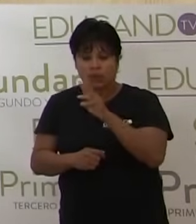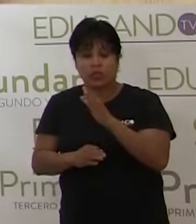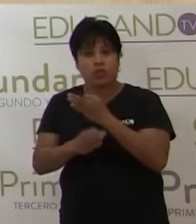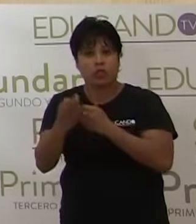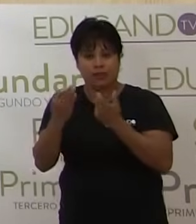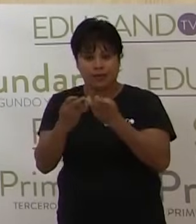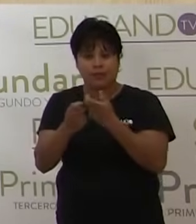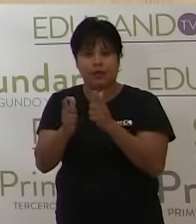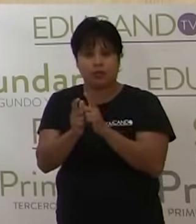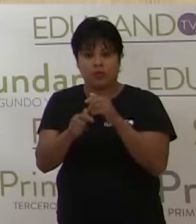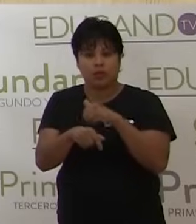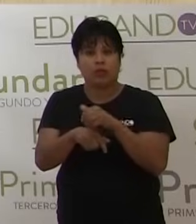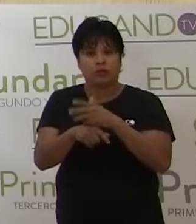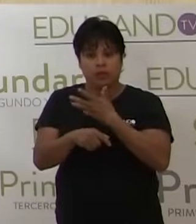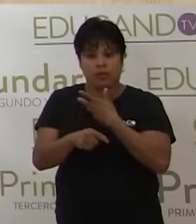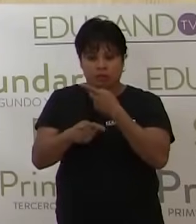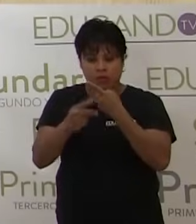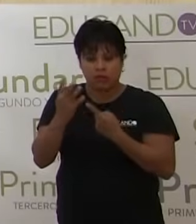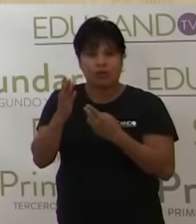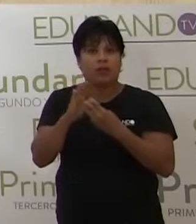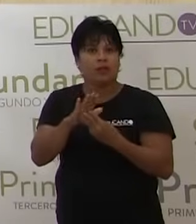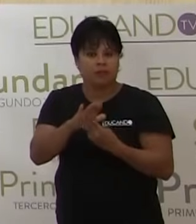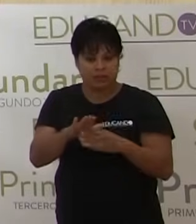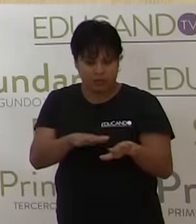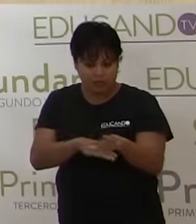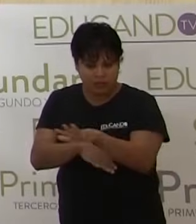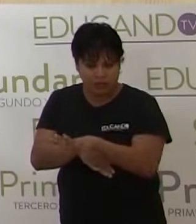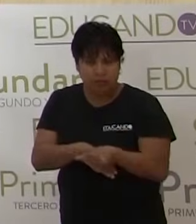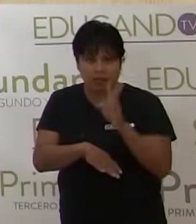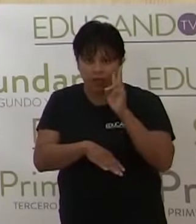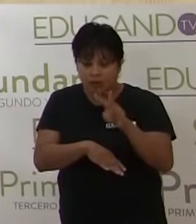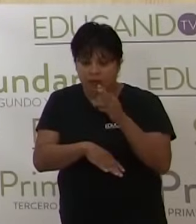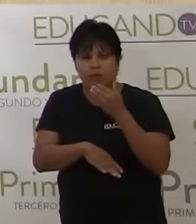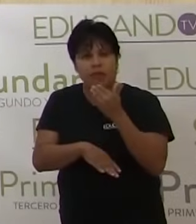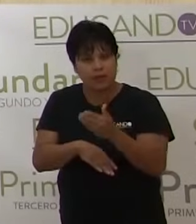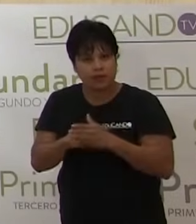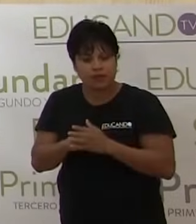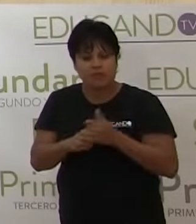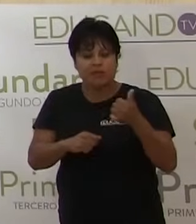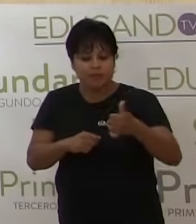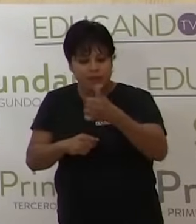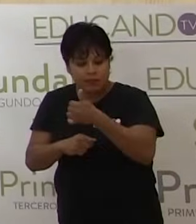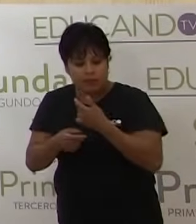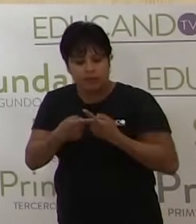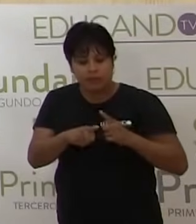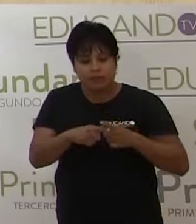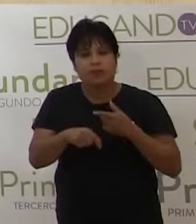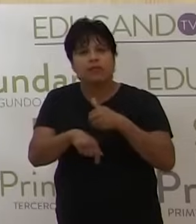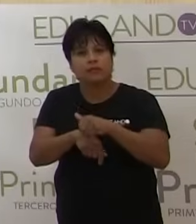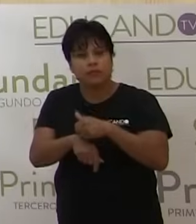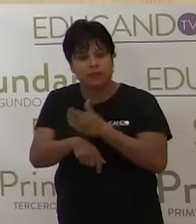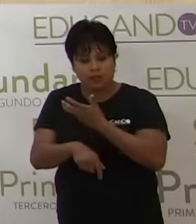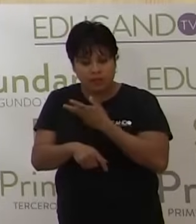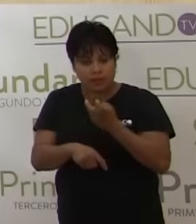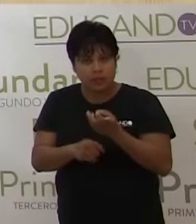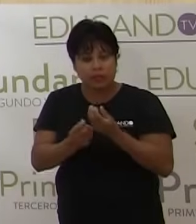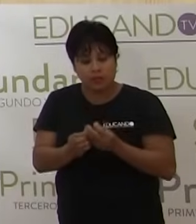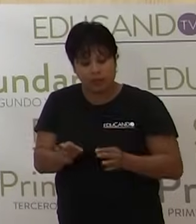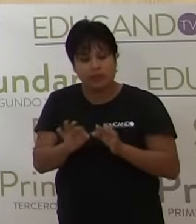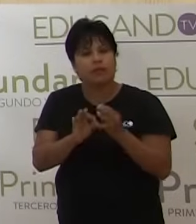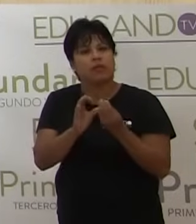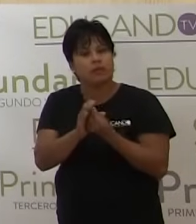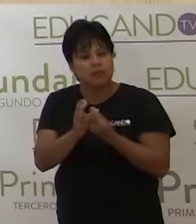esta colección de números que tenemos en la mesa quiero que observes bien cada número y es lo importante de la clase cada